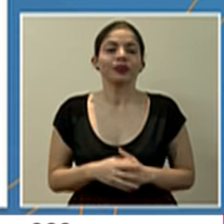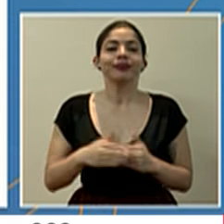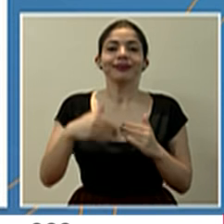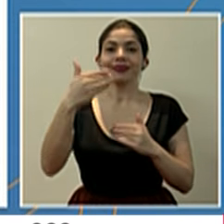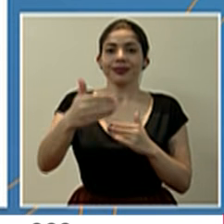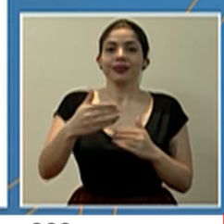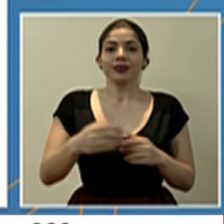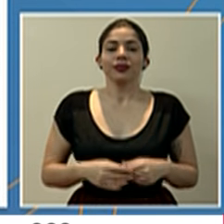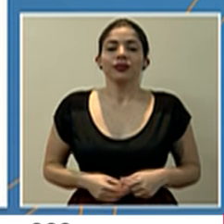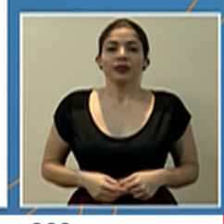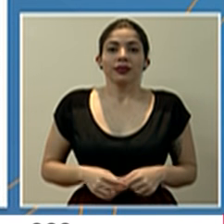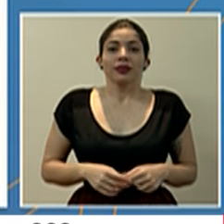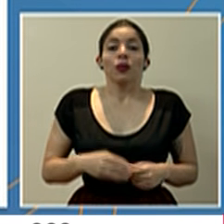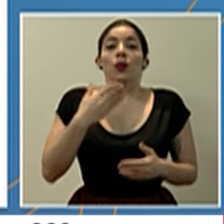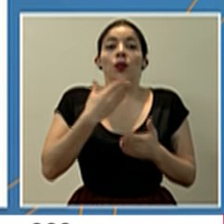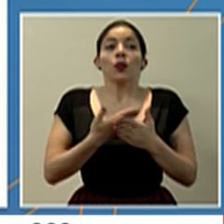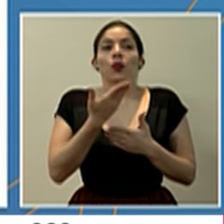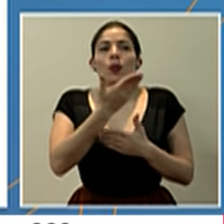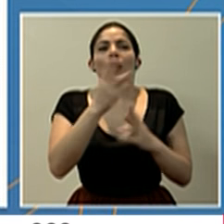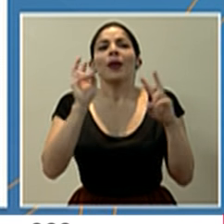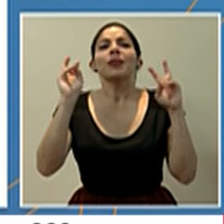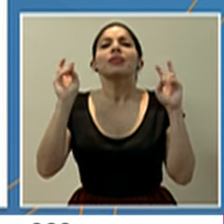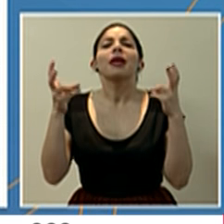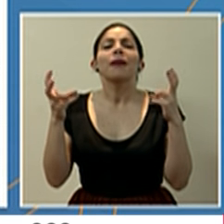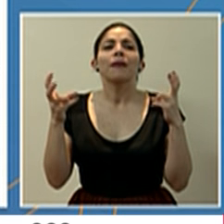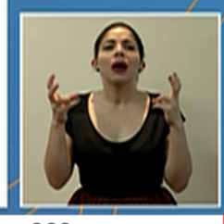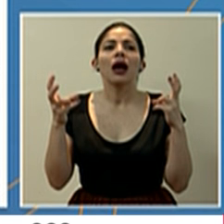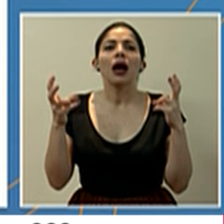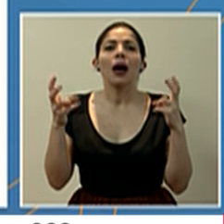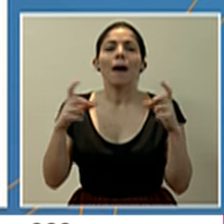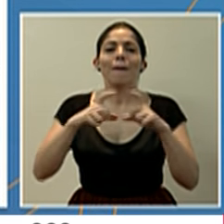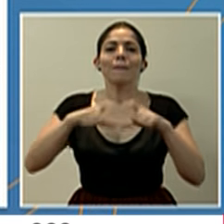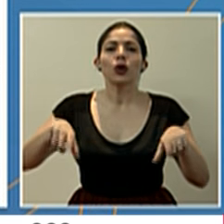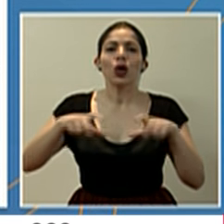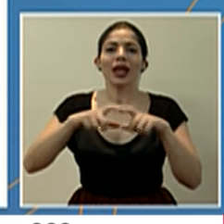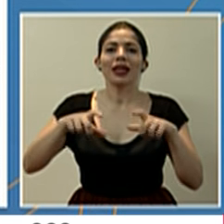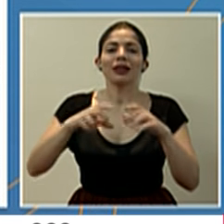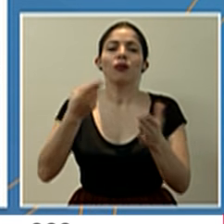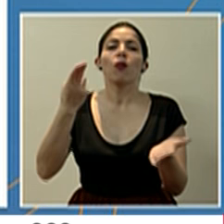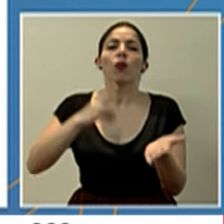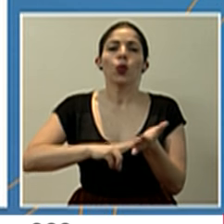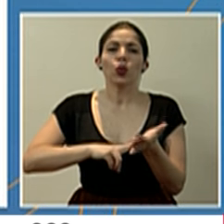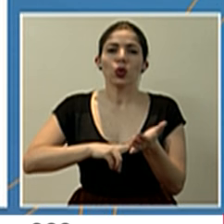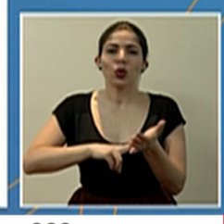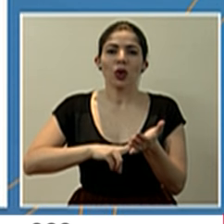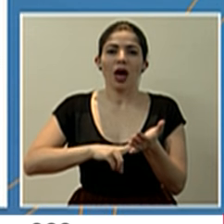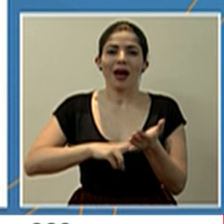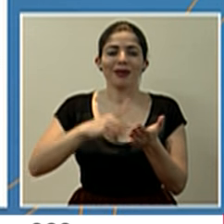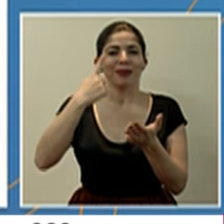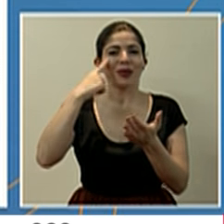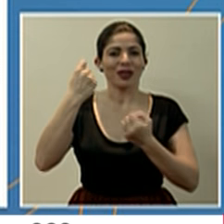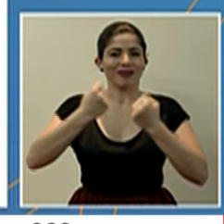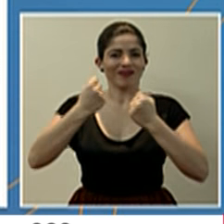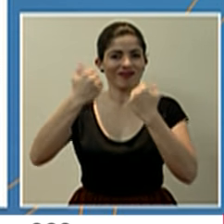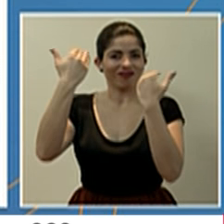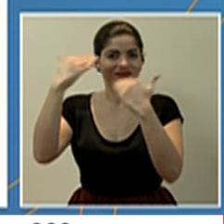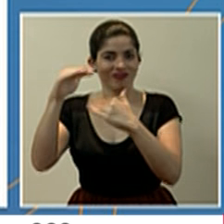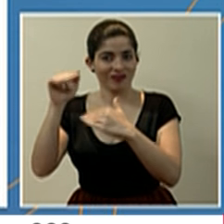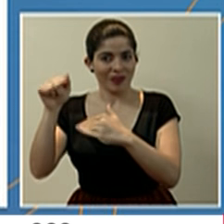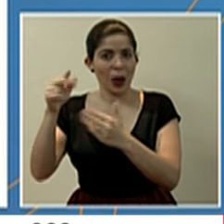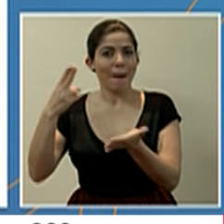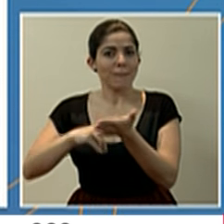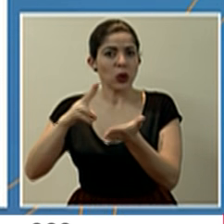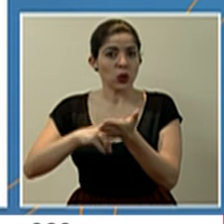Siguiente. Bueno, esto es el tema de las boletas o infracciones por la restricción vehicular.